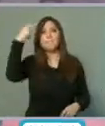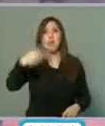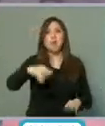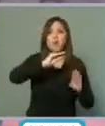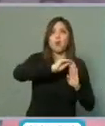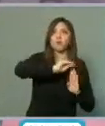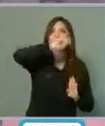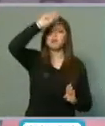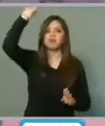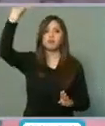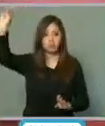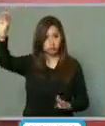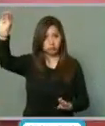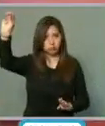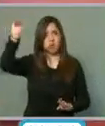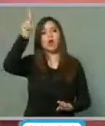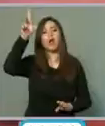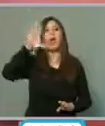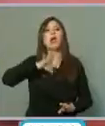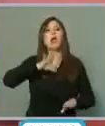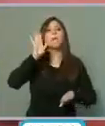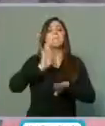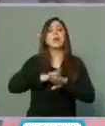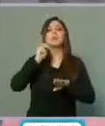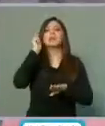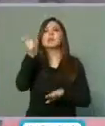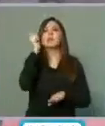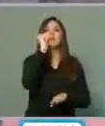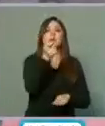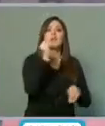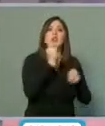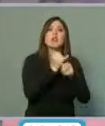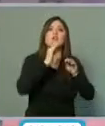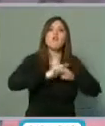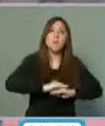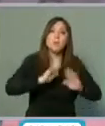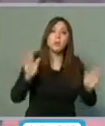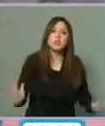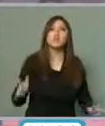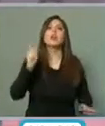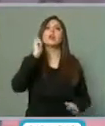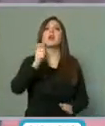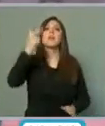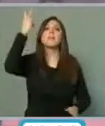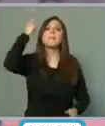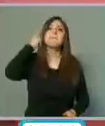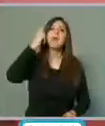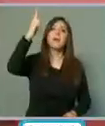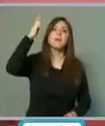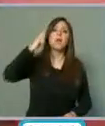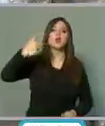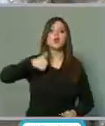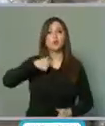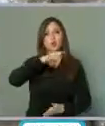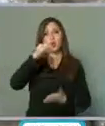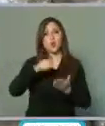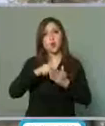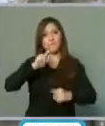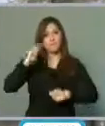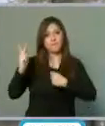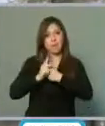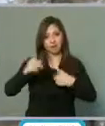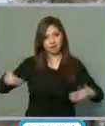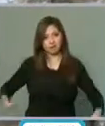y tenemos muchísima más información sobre los viajes hacia mi país. Es que yo creo que teníamos como